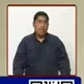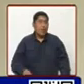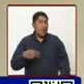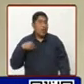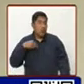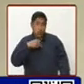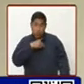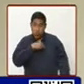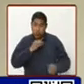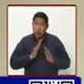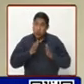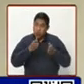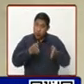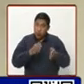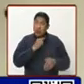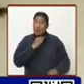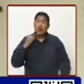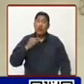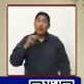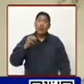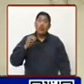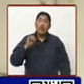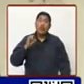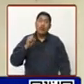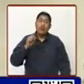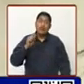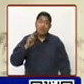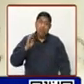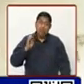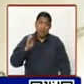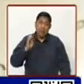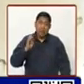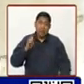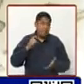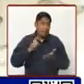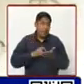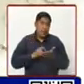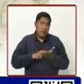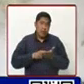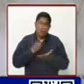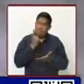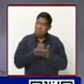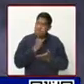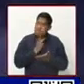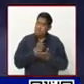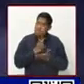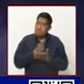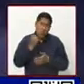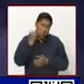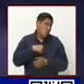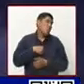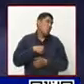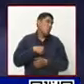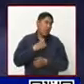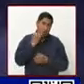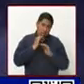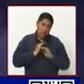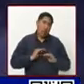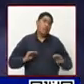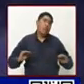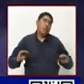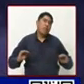Llegamos hasta la tumba de Alejandro Mestre Descalzo, este cura que es acusado de haber cometido abusos en contra de